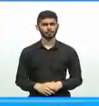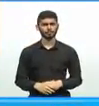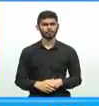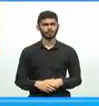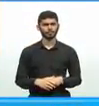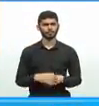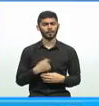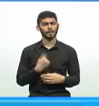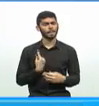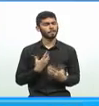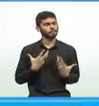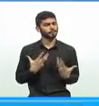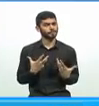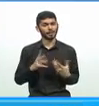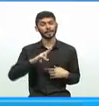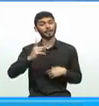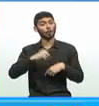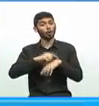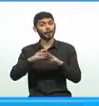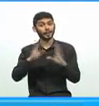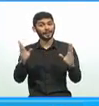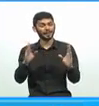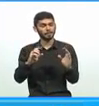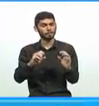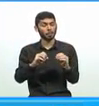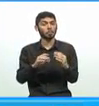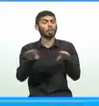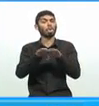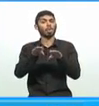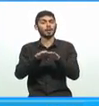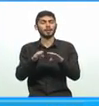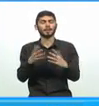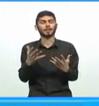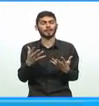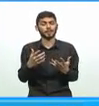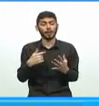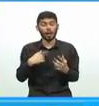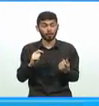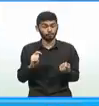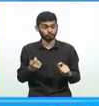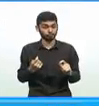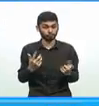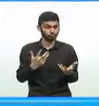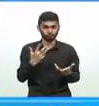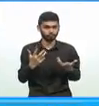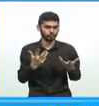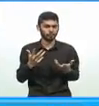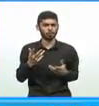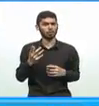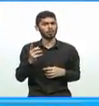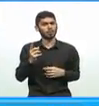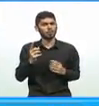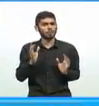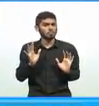Lamentablemente en el arranque del segundo tiempo nos empataron Y eso cambió un poco los planes que teníamos pero